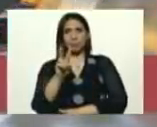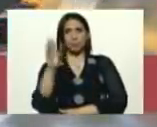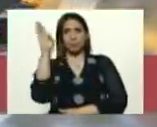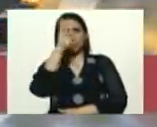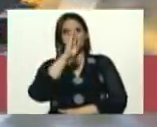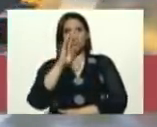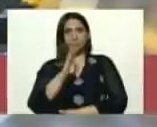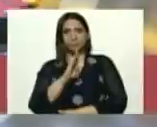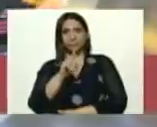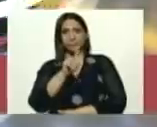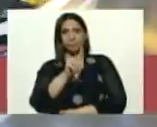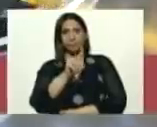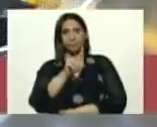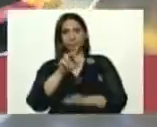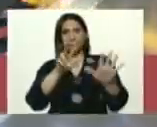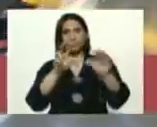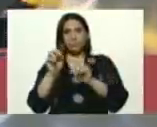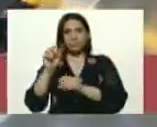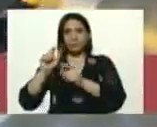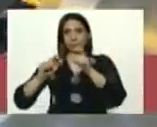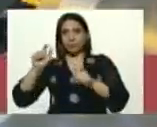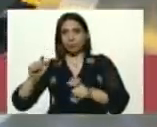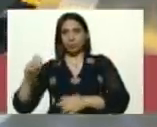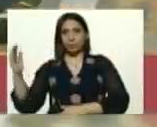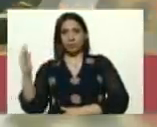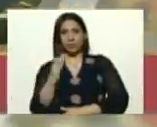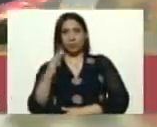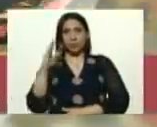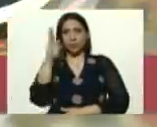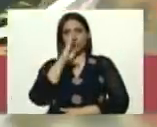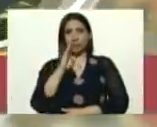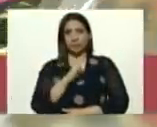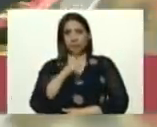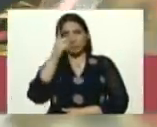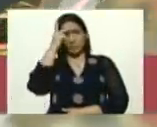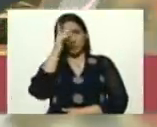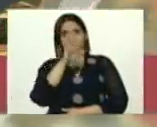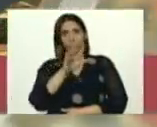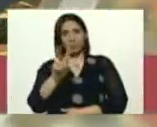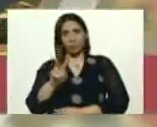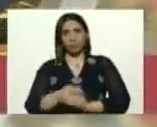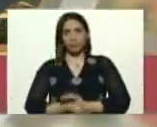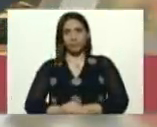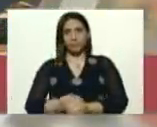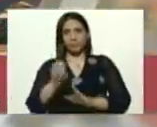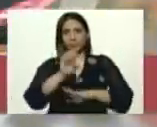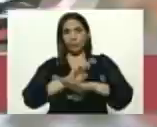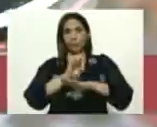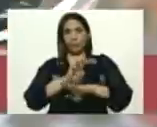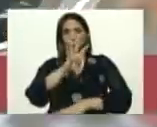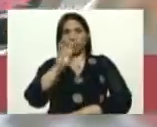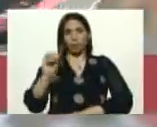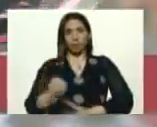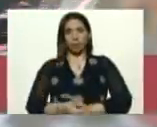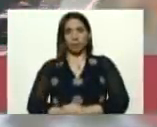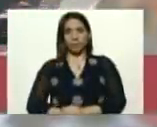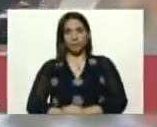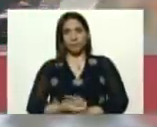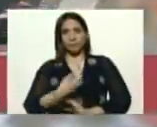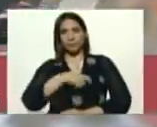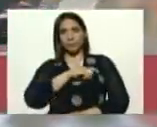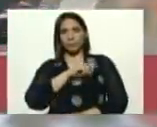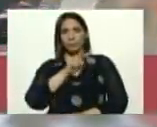Brasil, 180 casos positivos. De Perú, 52. Ecuador, 40.